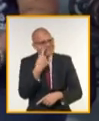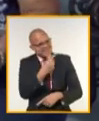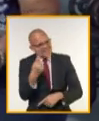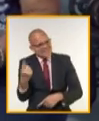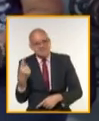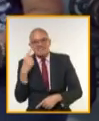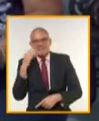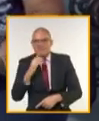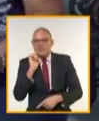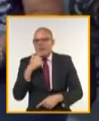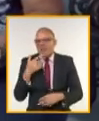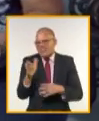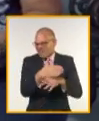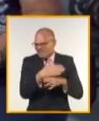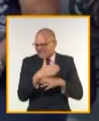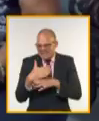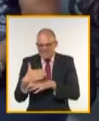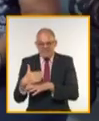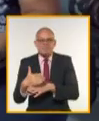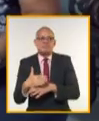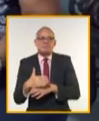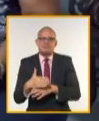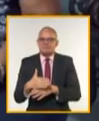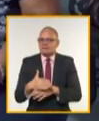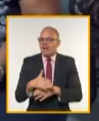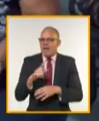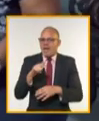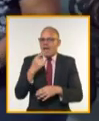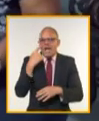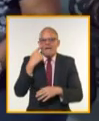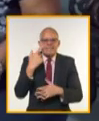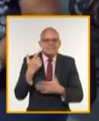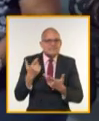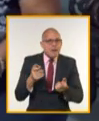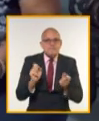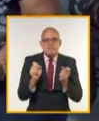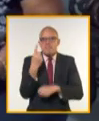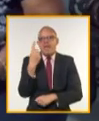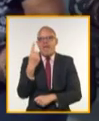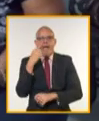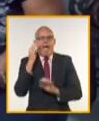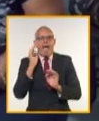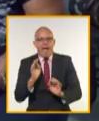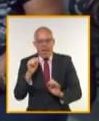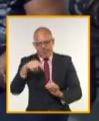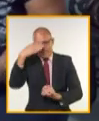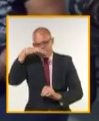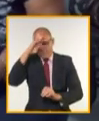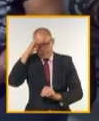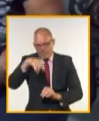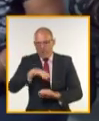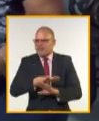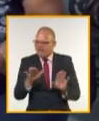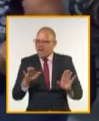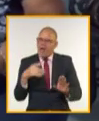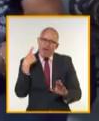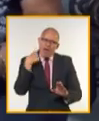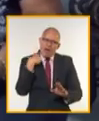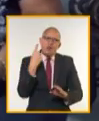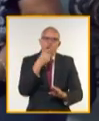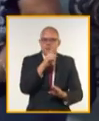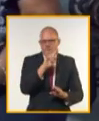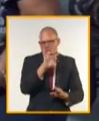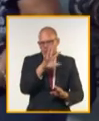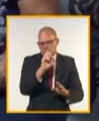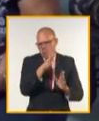del cuchillo, fue la primera experiencia que hubo en la Cuba revolucionaria de